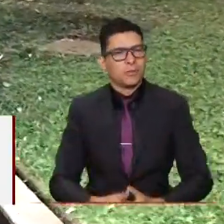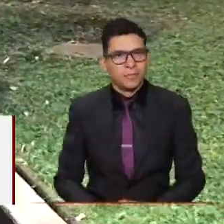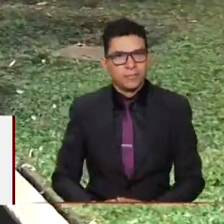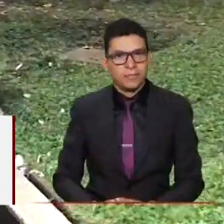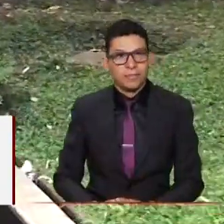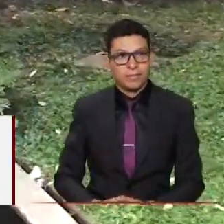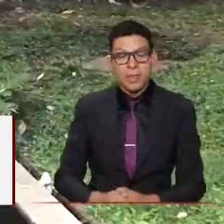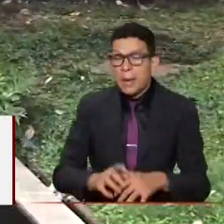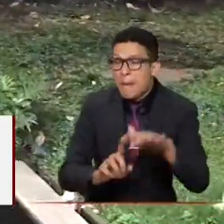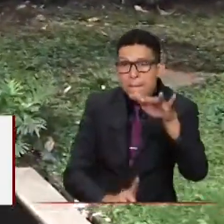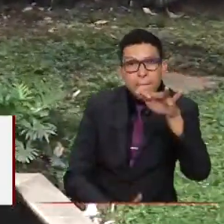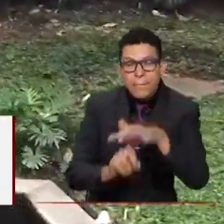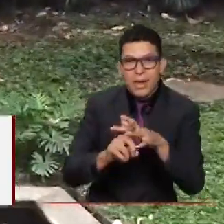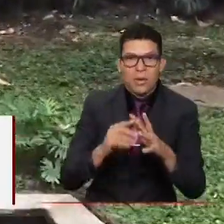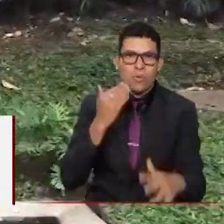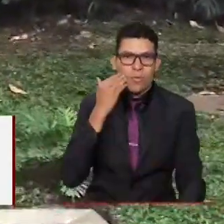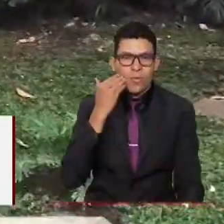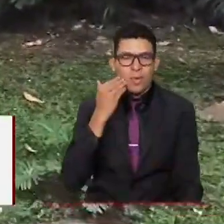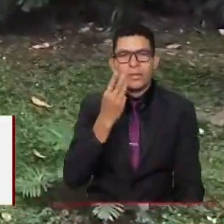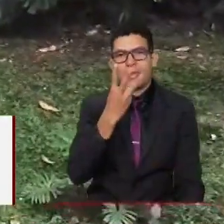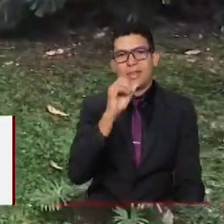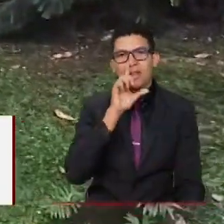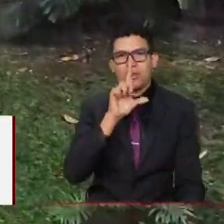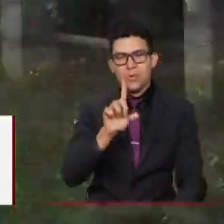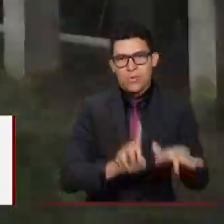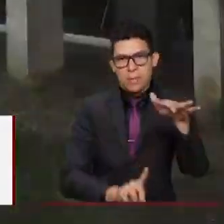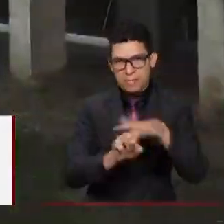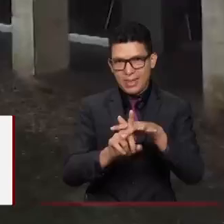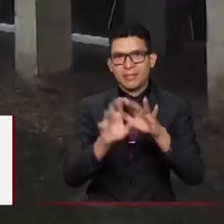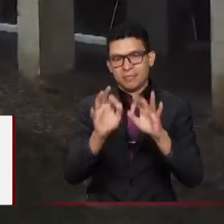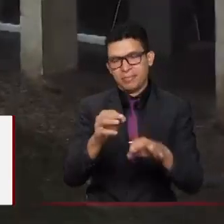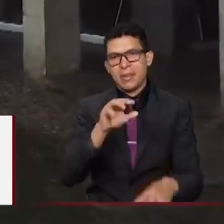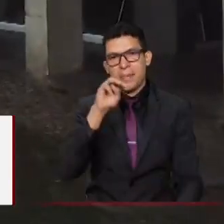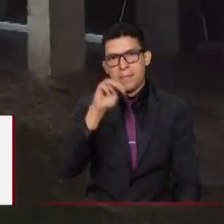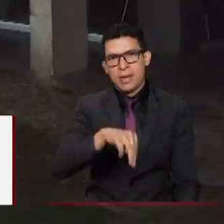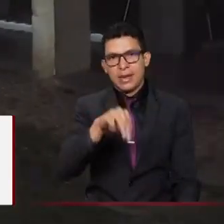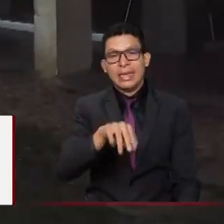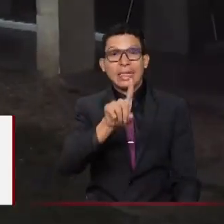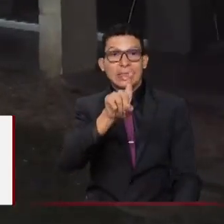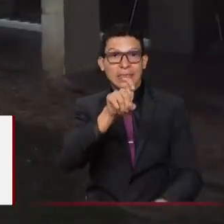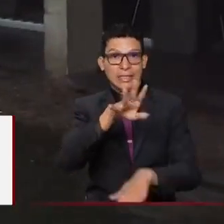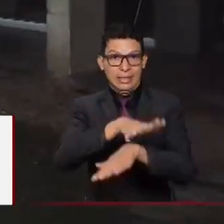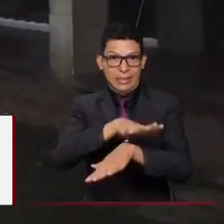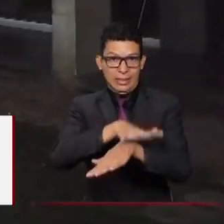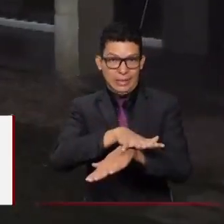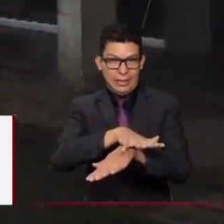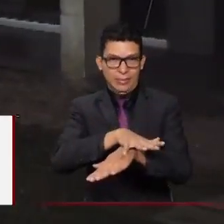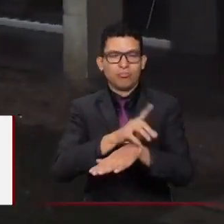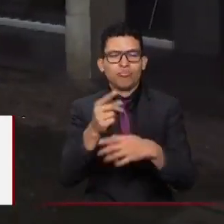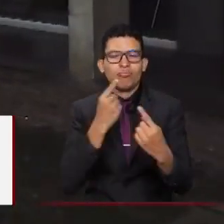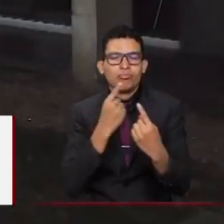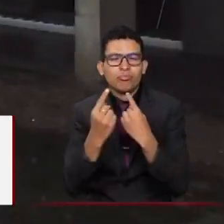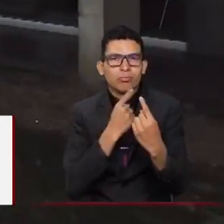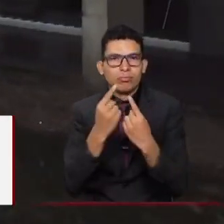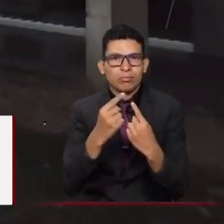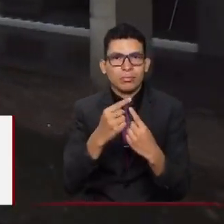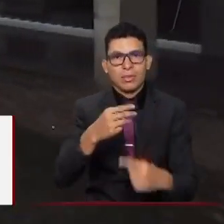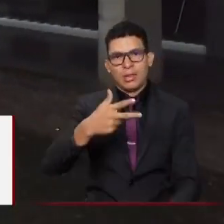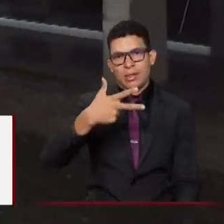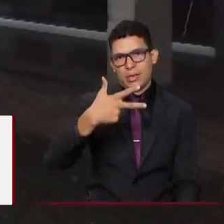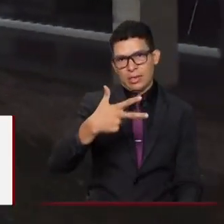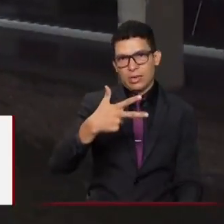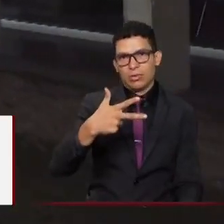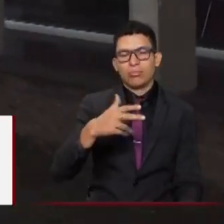día de la inauguración, que es el 30 de julio, el martes, a las 6 p.m. vamos a tener un conversatorio con tres